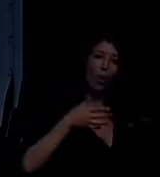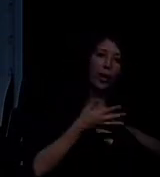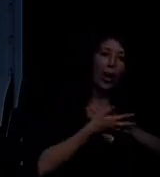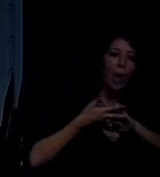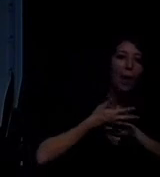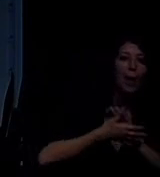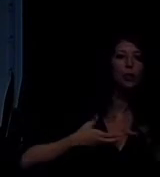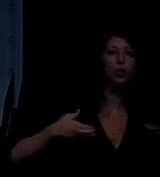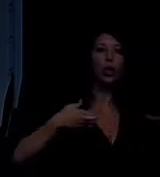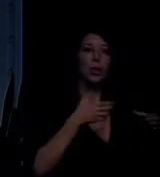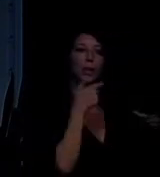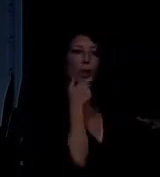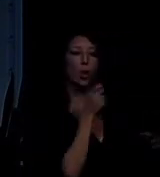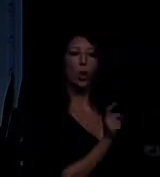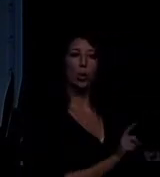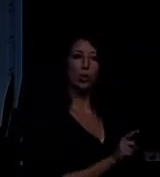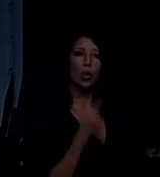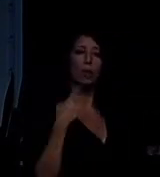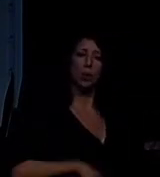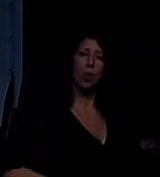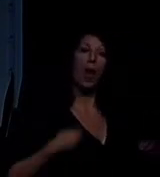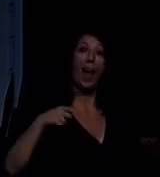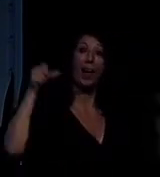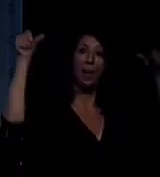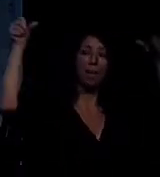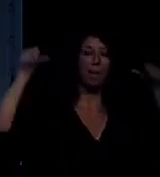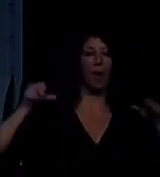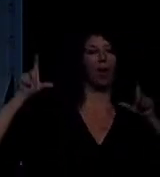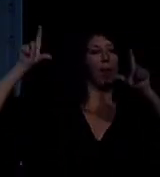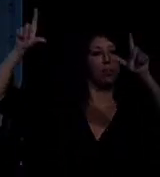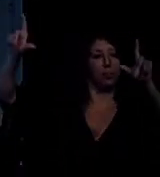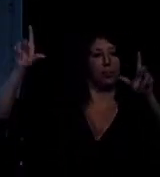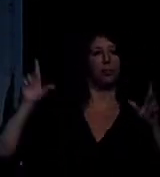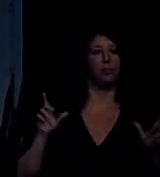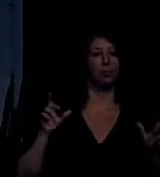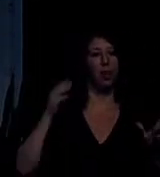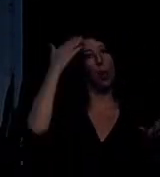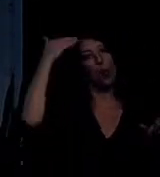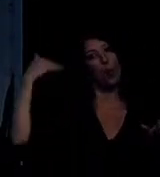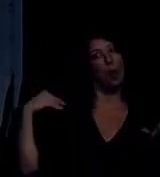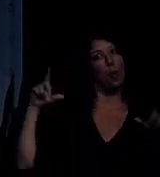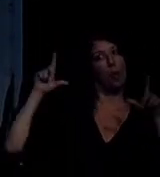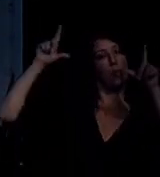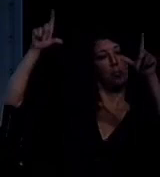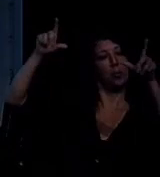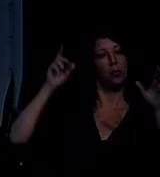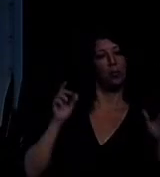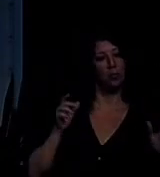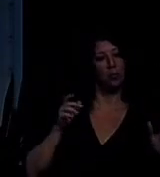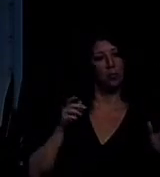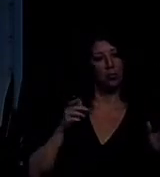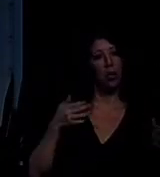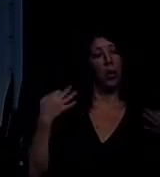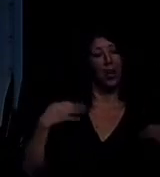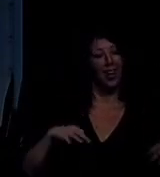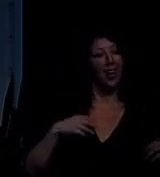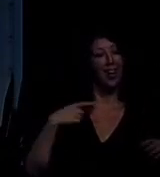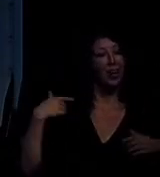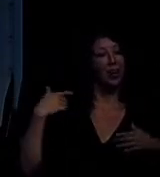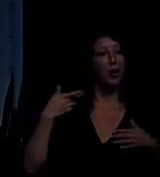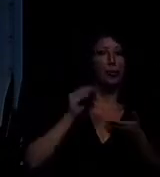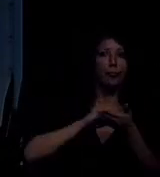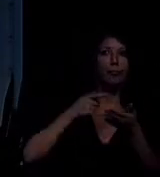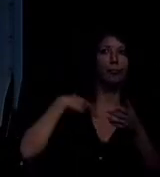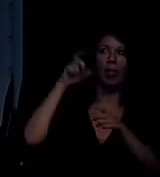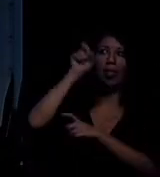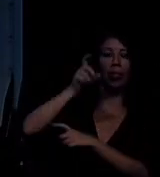entremos en lo colectivo, porque ella sí tiene una placa conmemorativa en su población, y constantemente la están pintando y la están